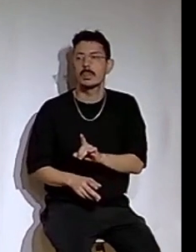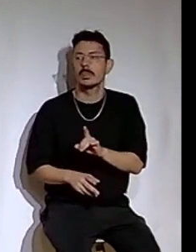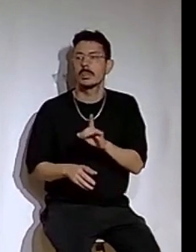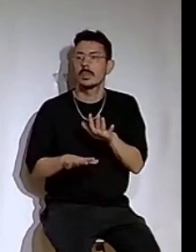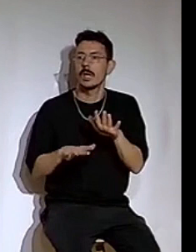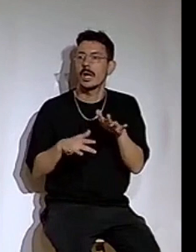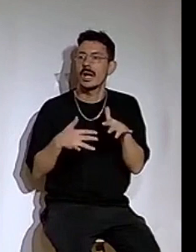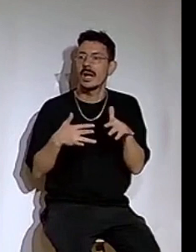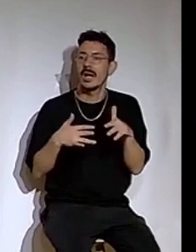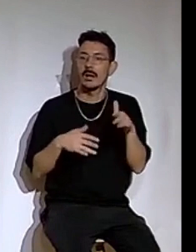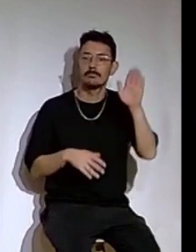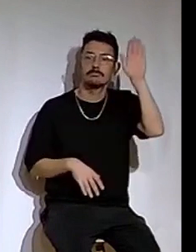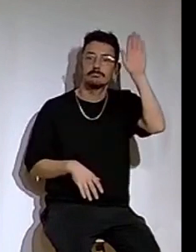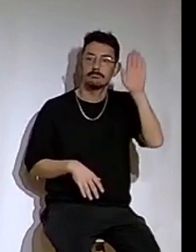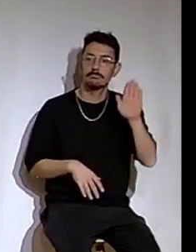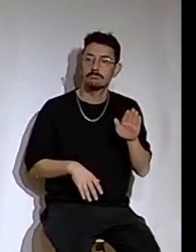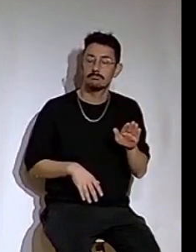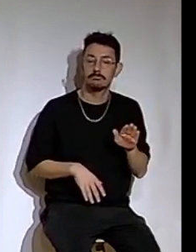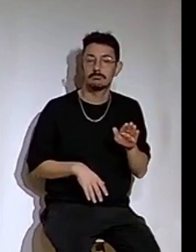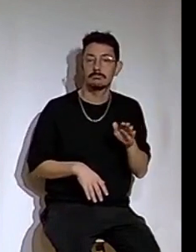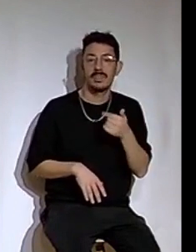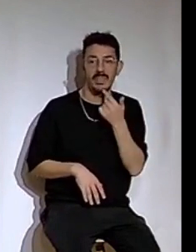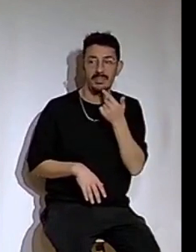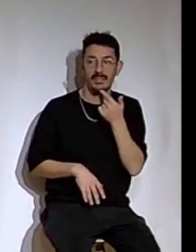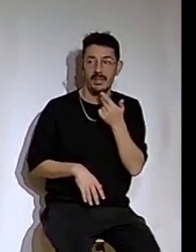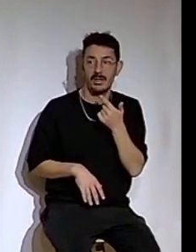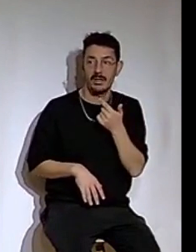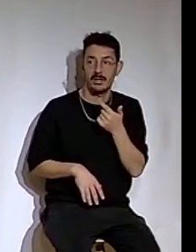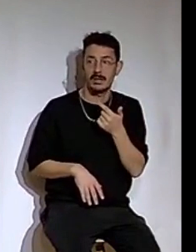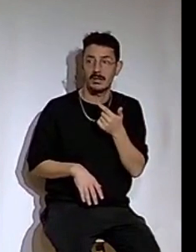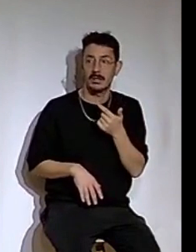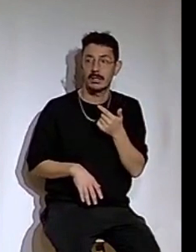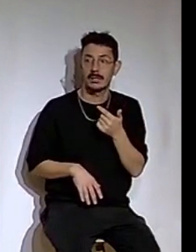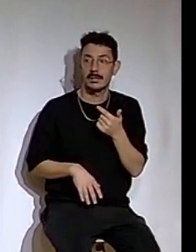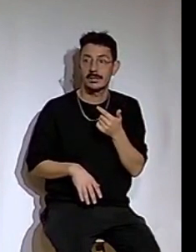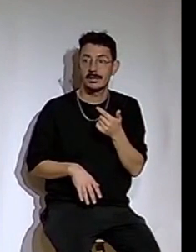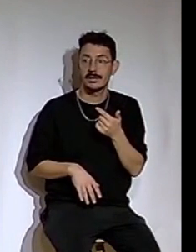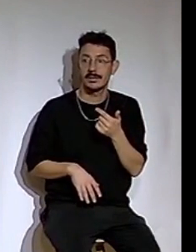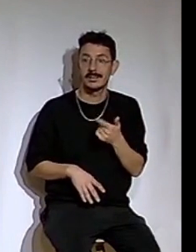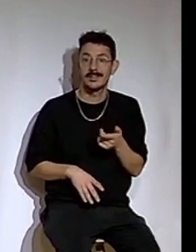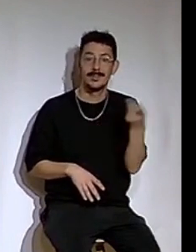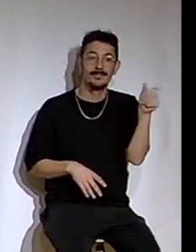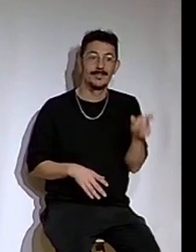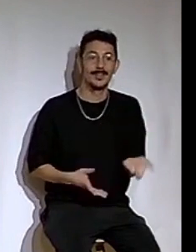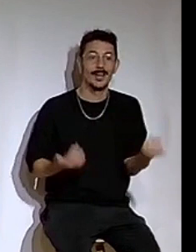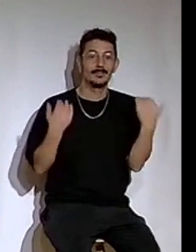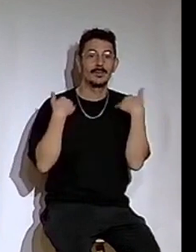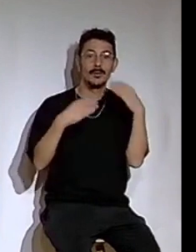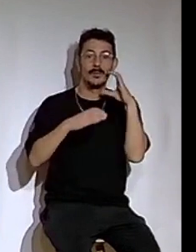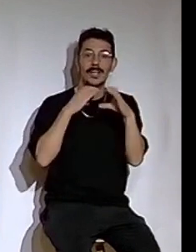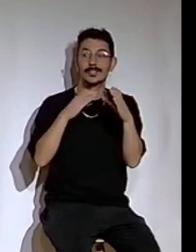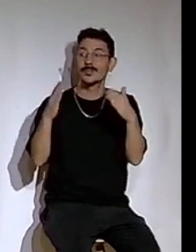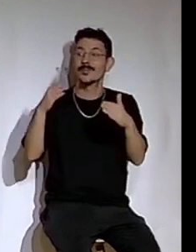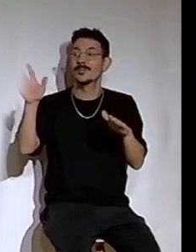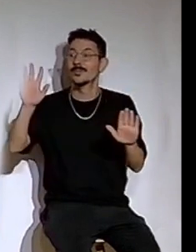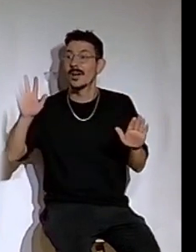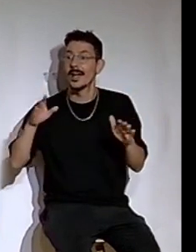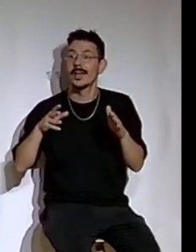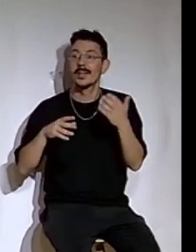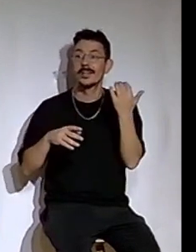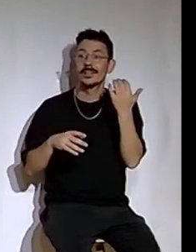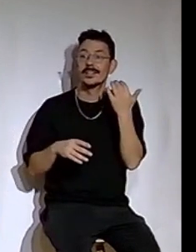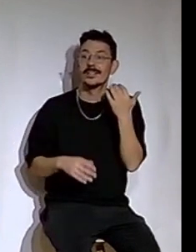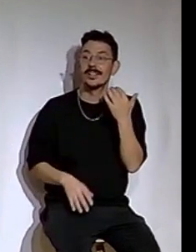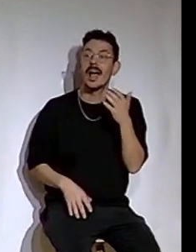Si por igualsarla más y bueno es que la responsabilidad de comunicación si no está y no sé si nosotros